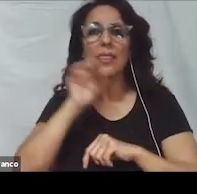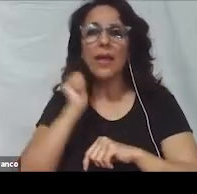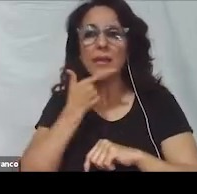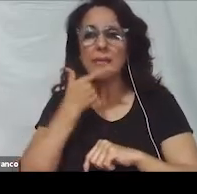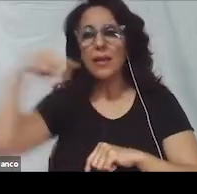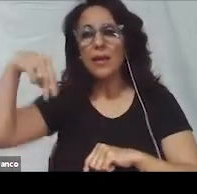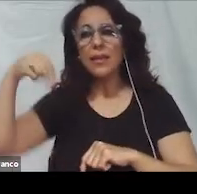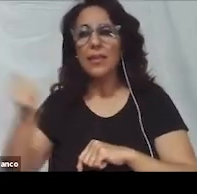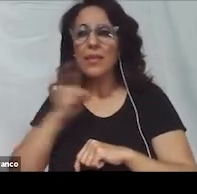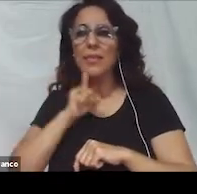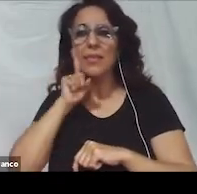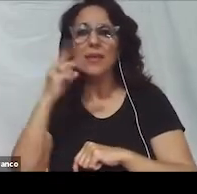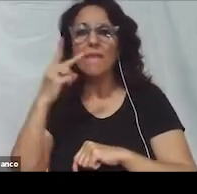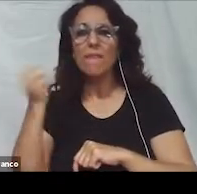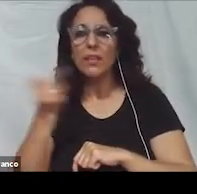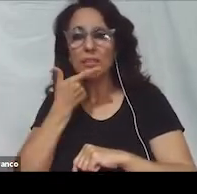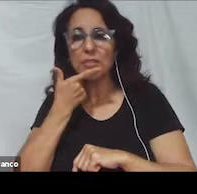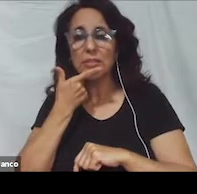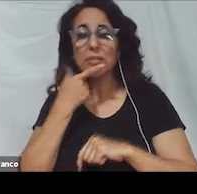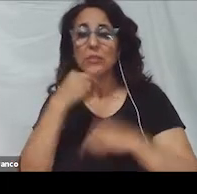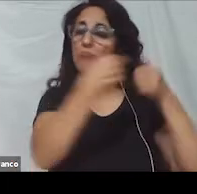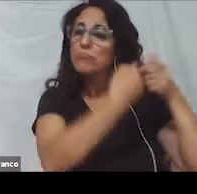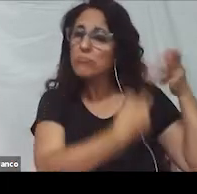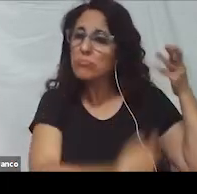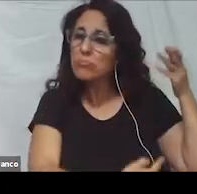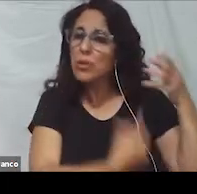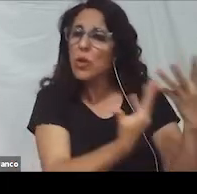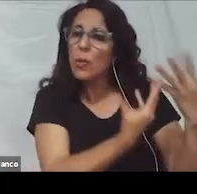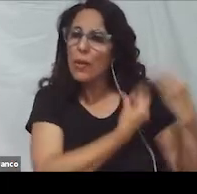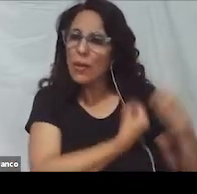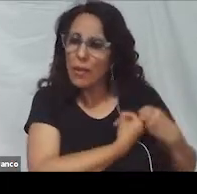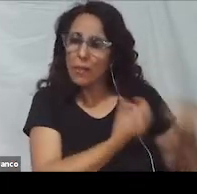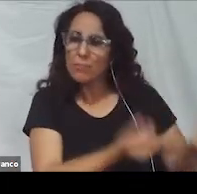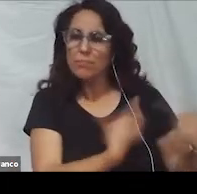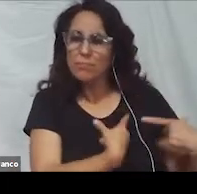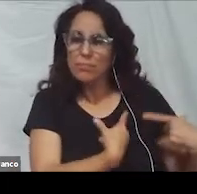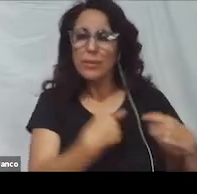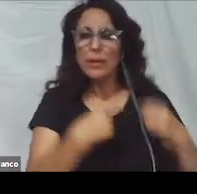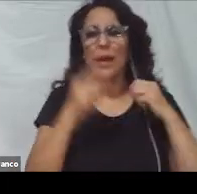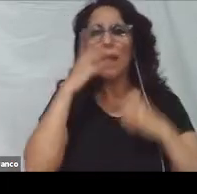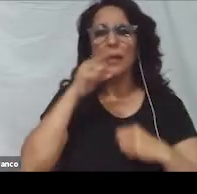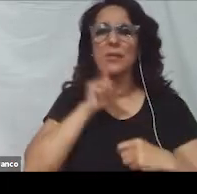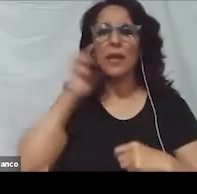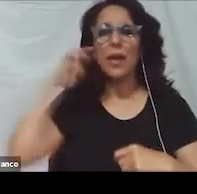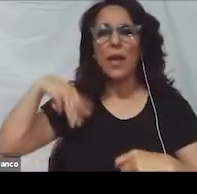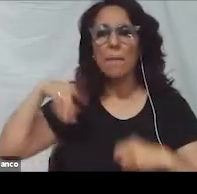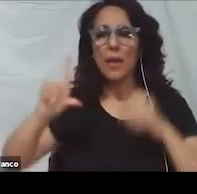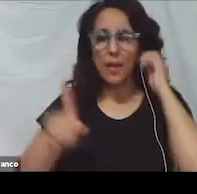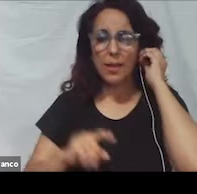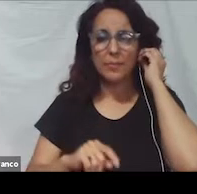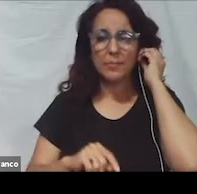etiquetas nativas? Bueno, son los elementos que nos va a proveer HTML, ¿sí?